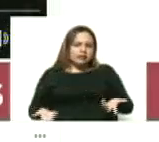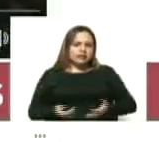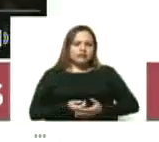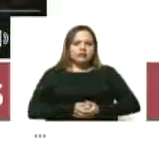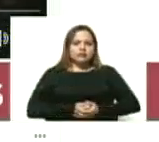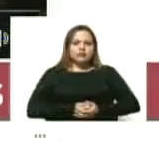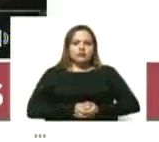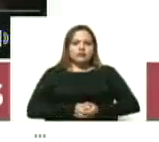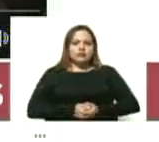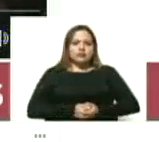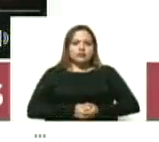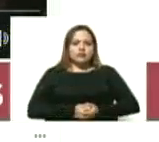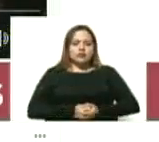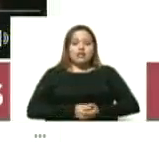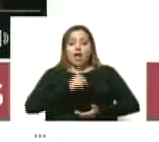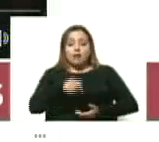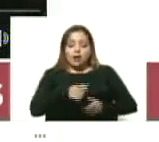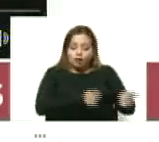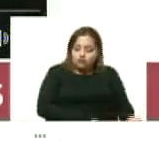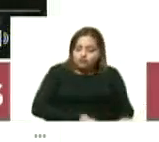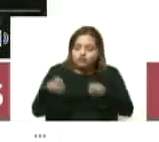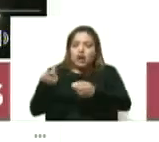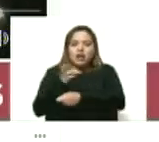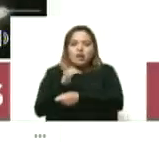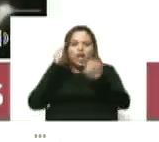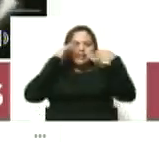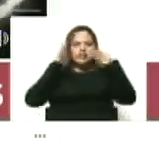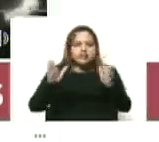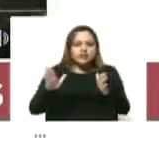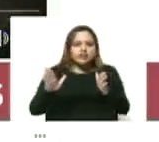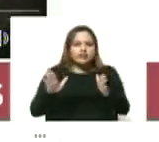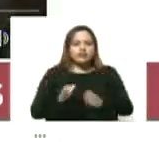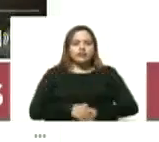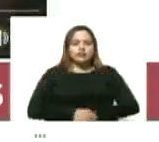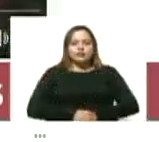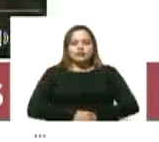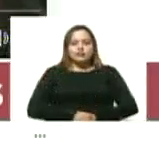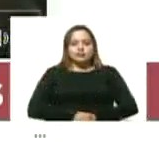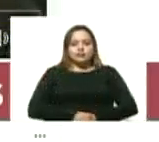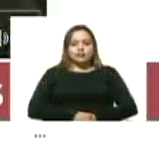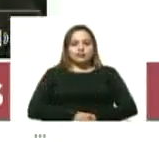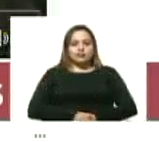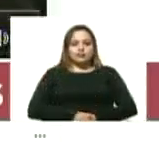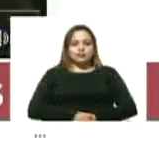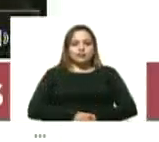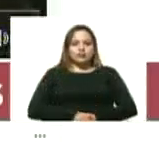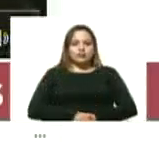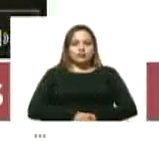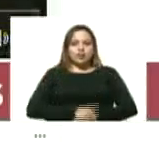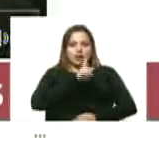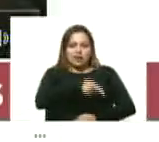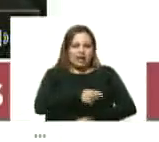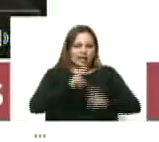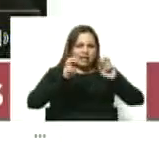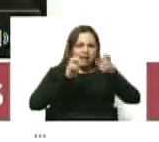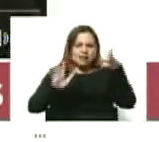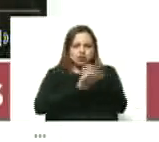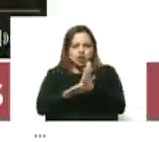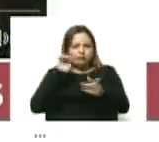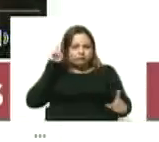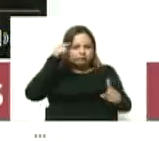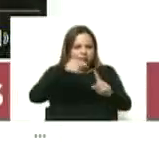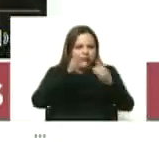en la zona, sacarlo rápidamente y brindarle la atención necesaria. Y también el otro tema que se está haciendo abordaje ahorita,